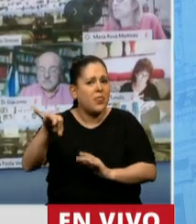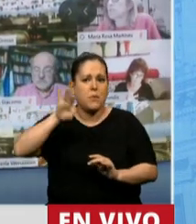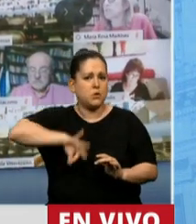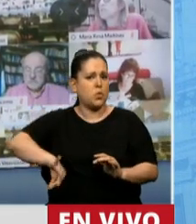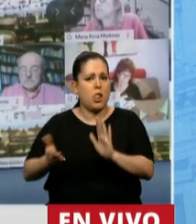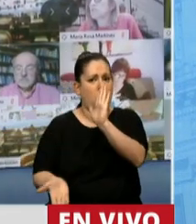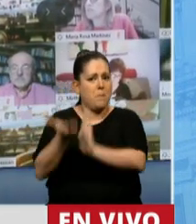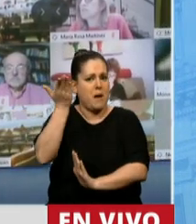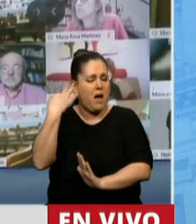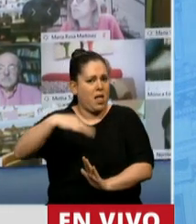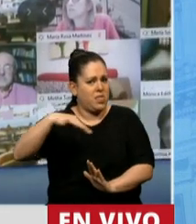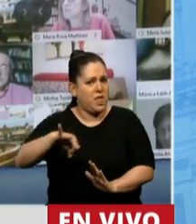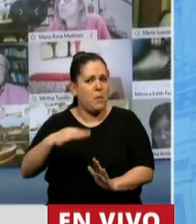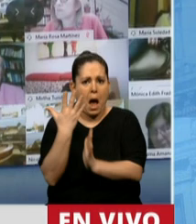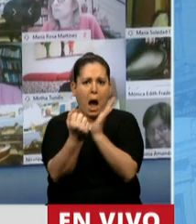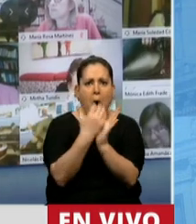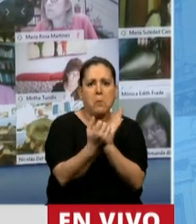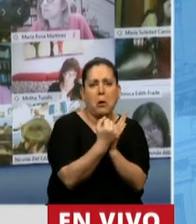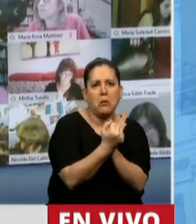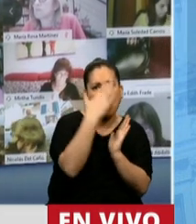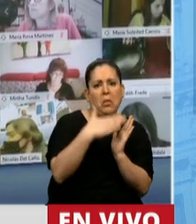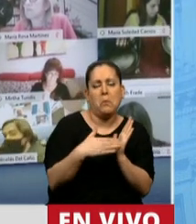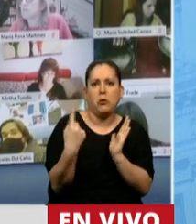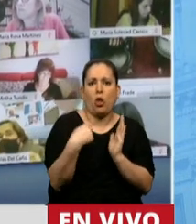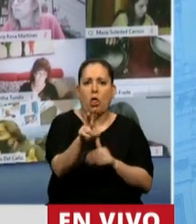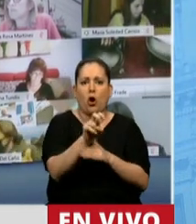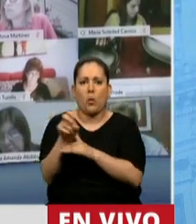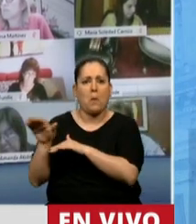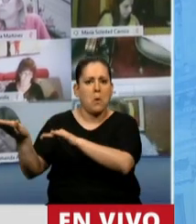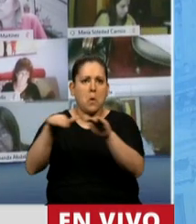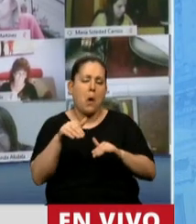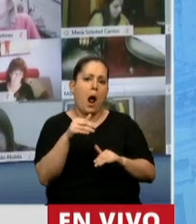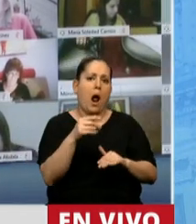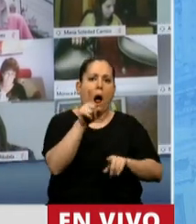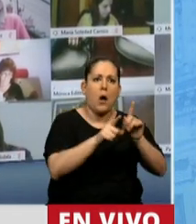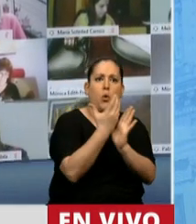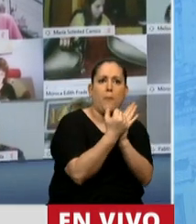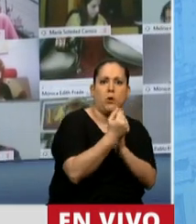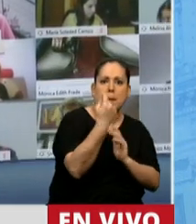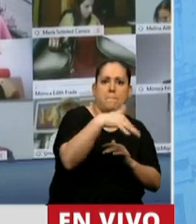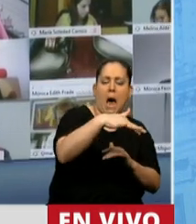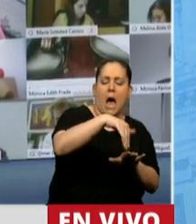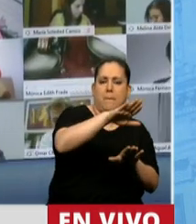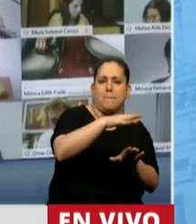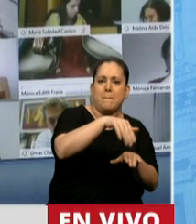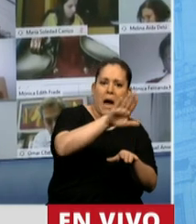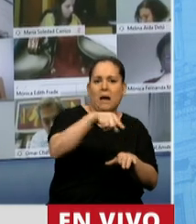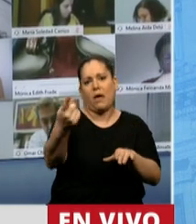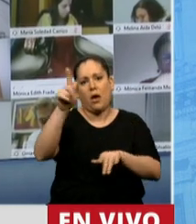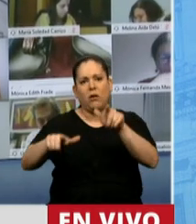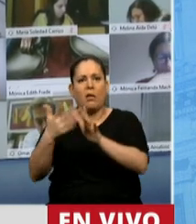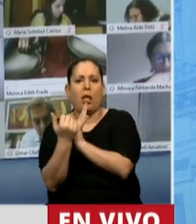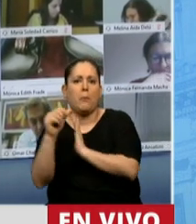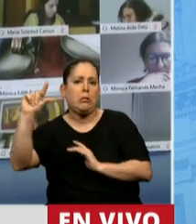superiores para qué aportar si En definitiva todos recibimos lo mismo los que aportamos mucho los que no aportaron nada los que aportan poco la única